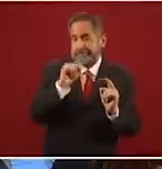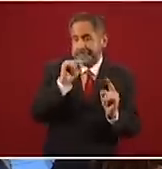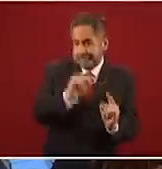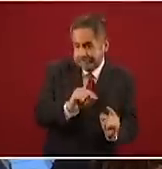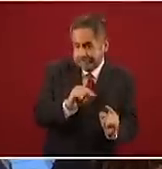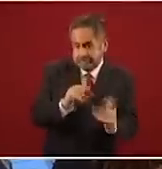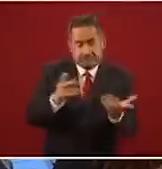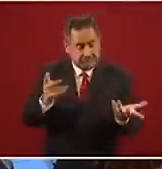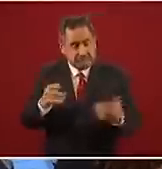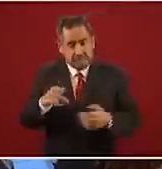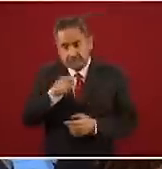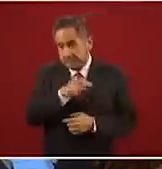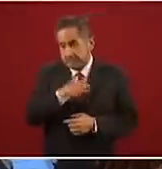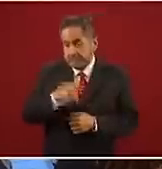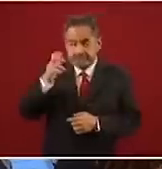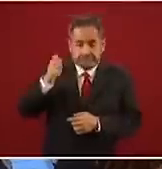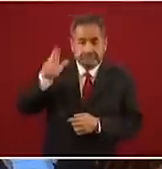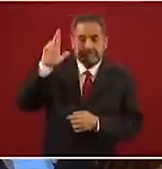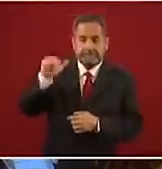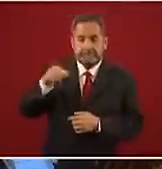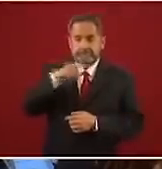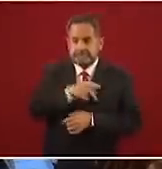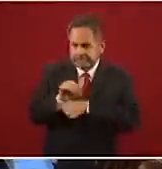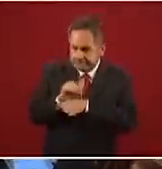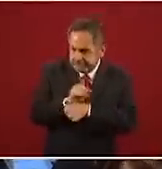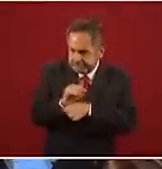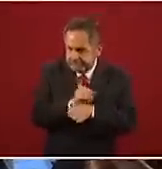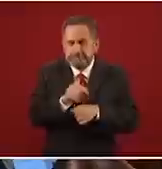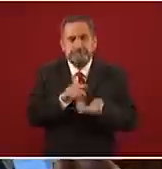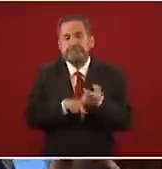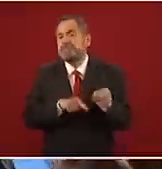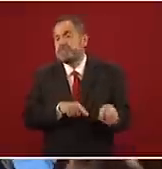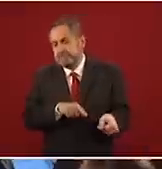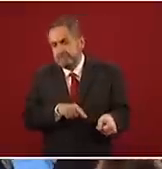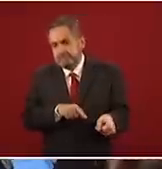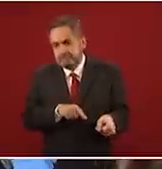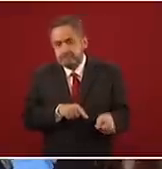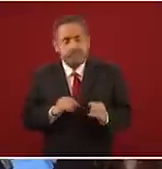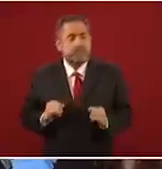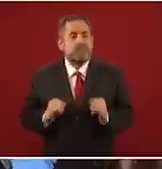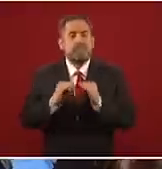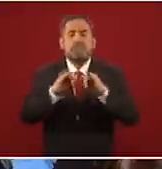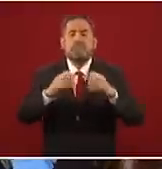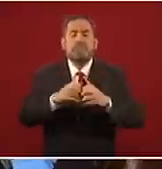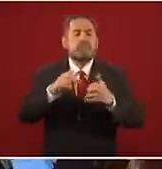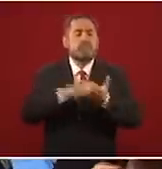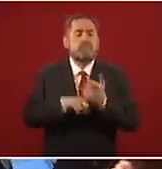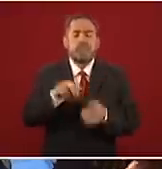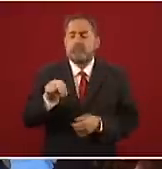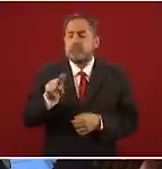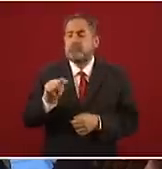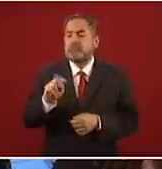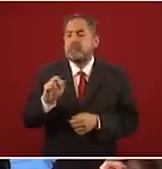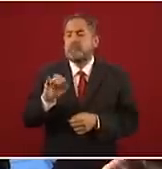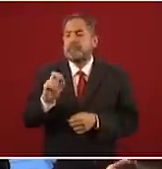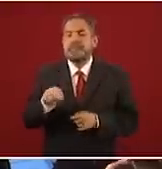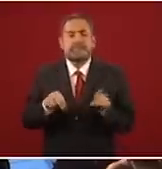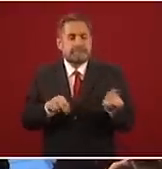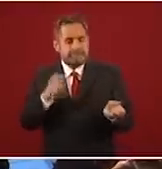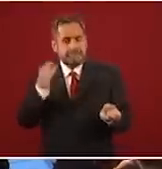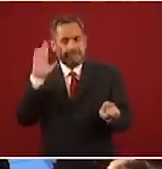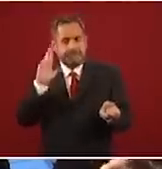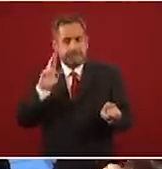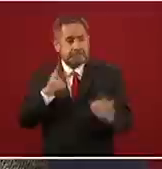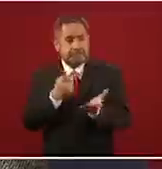Él era investigador del Instituto de Nutrición,